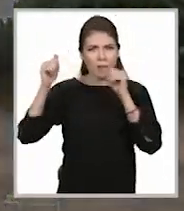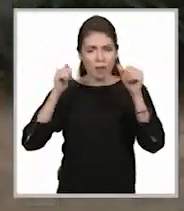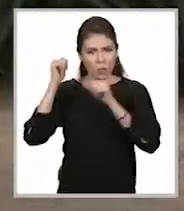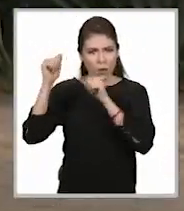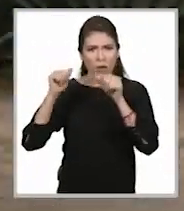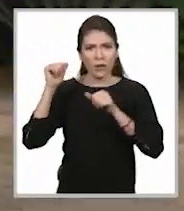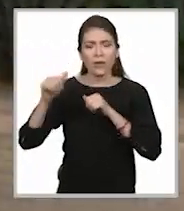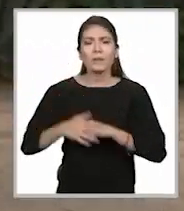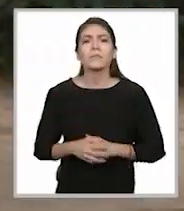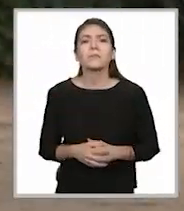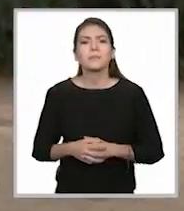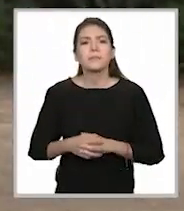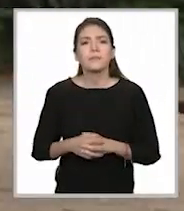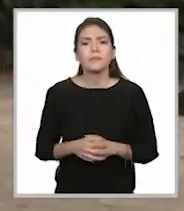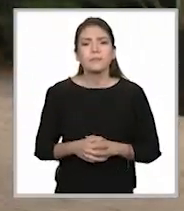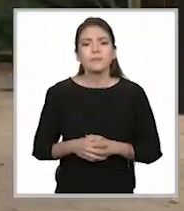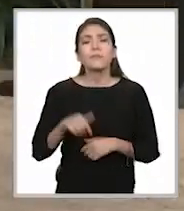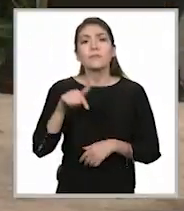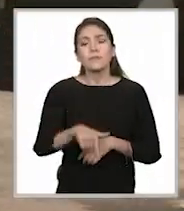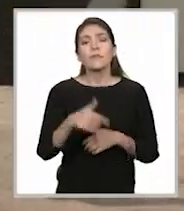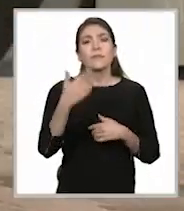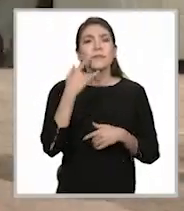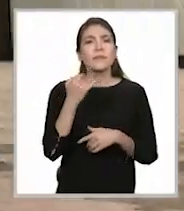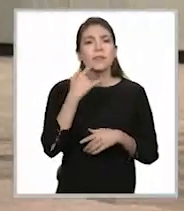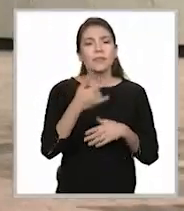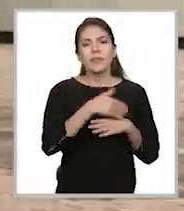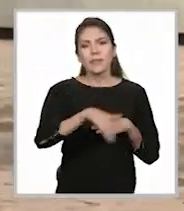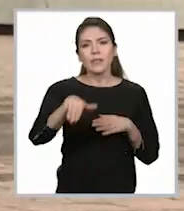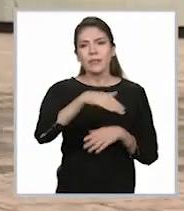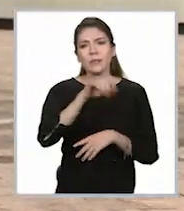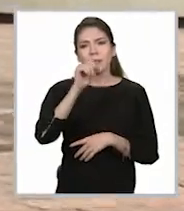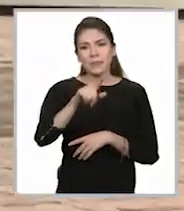Antropología. Hasta aquí nuestro recorrido por la fascinante